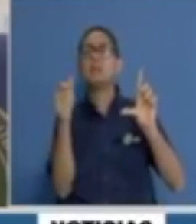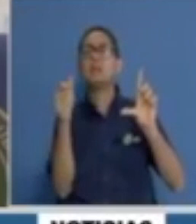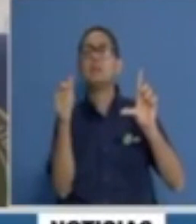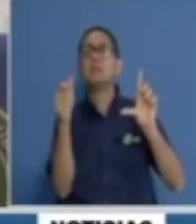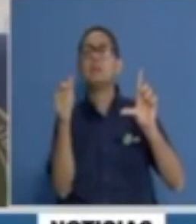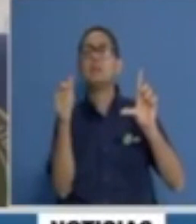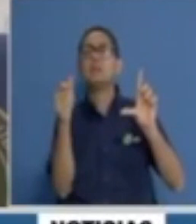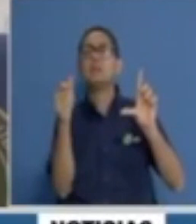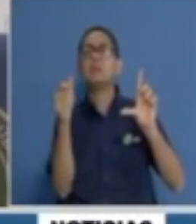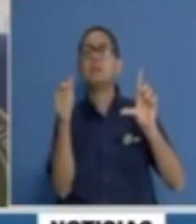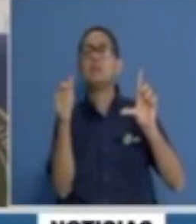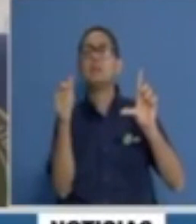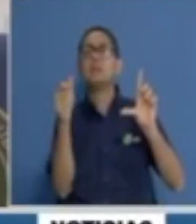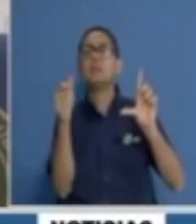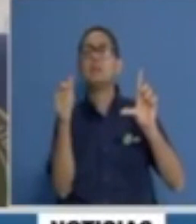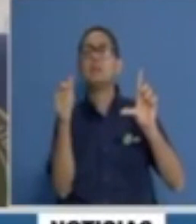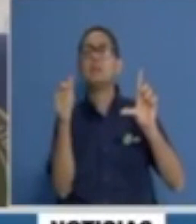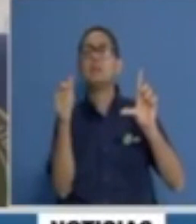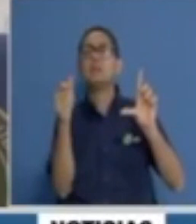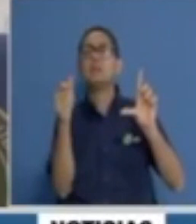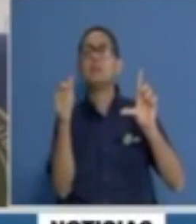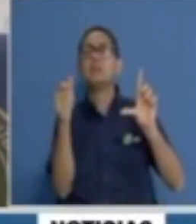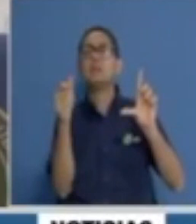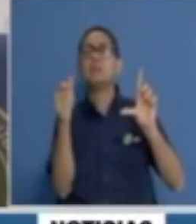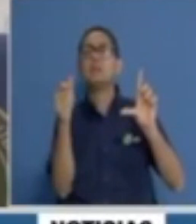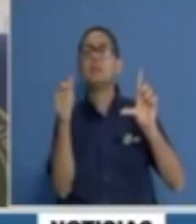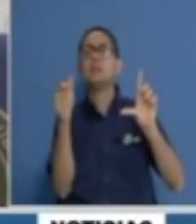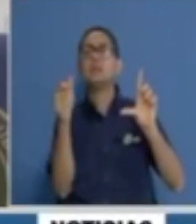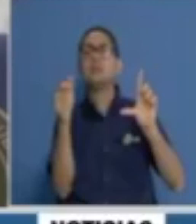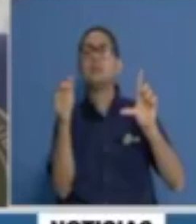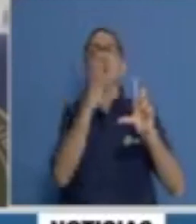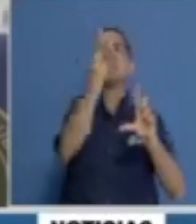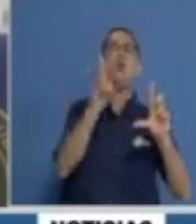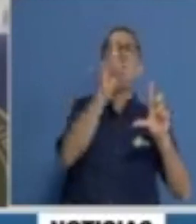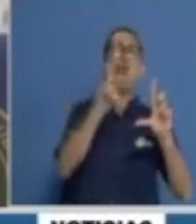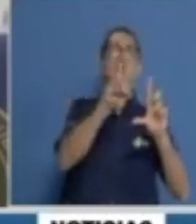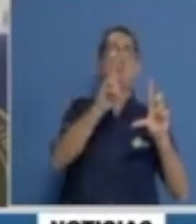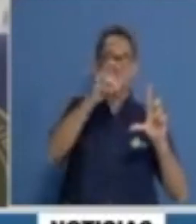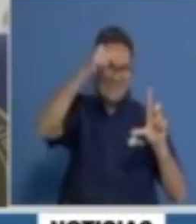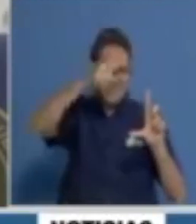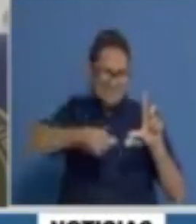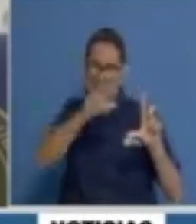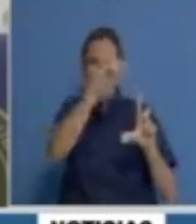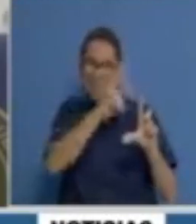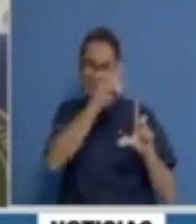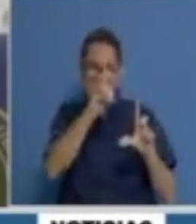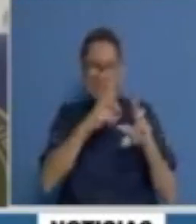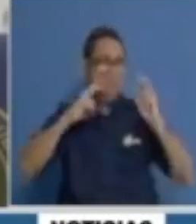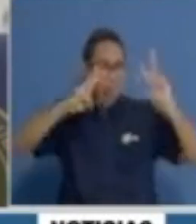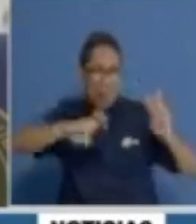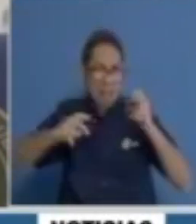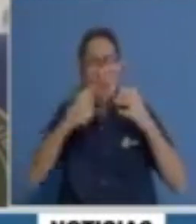durante esos días. En rojo corresponden a los días domingos, donde ha existido siempre un número menor